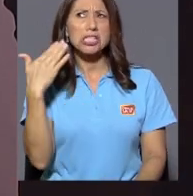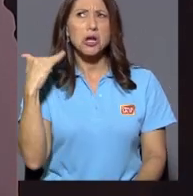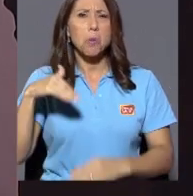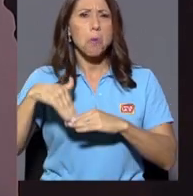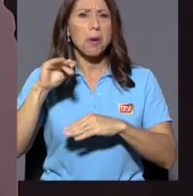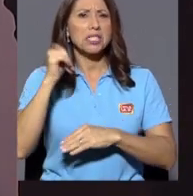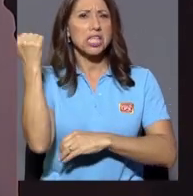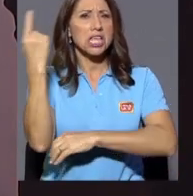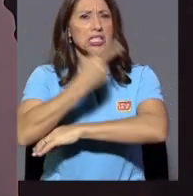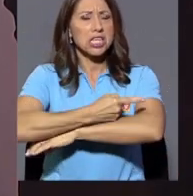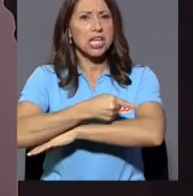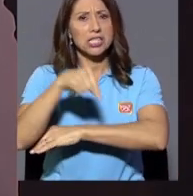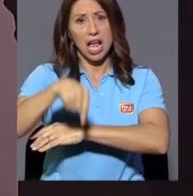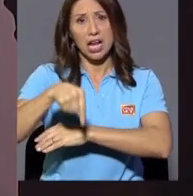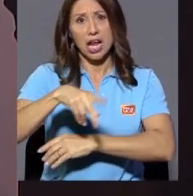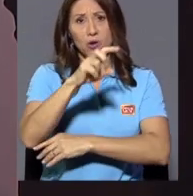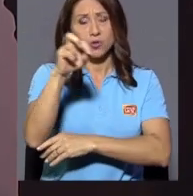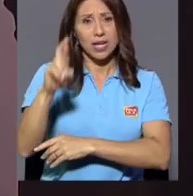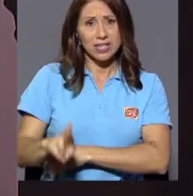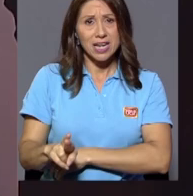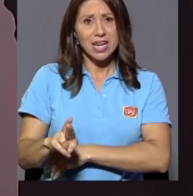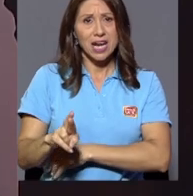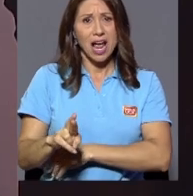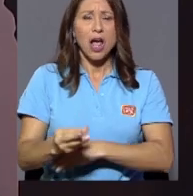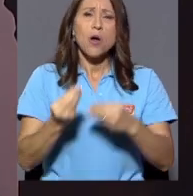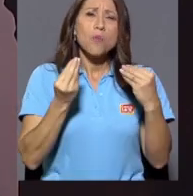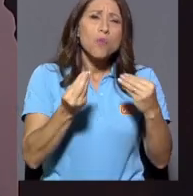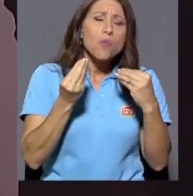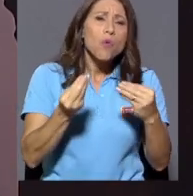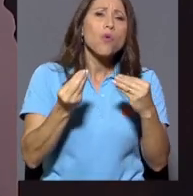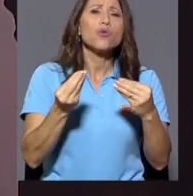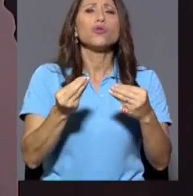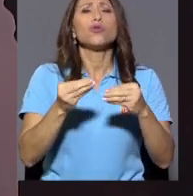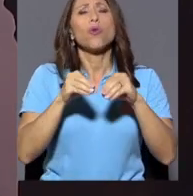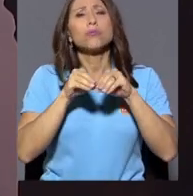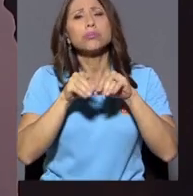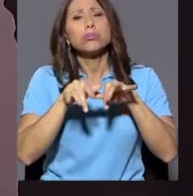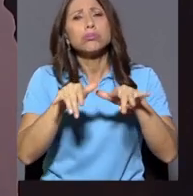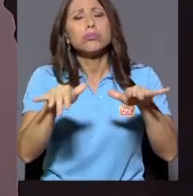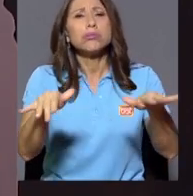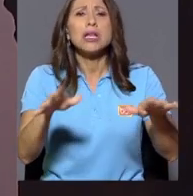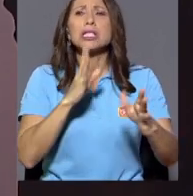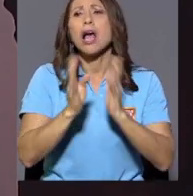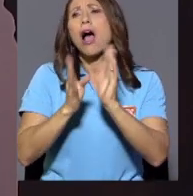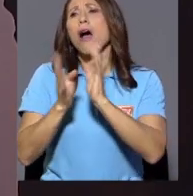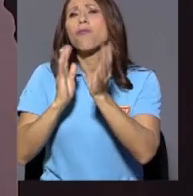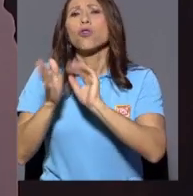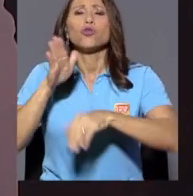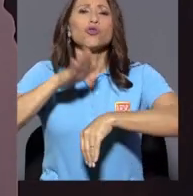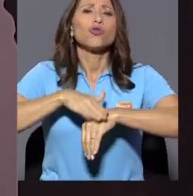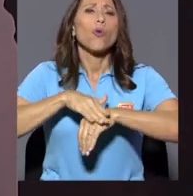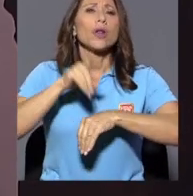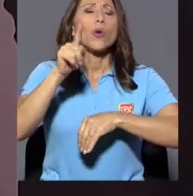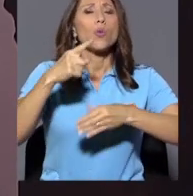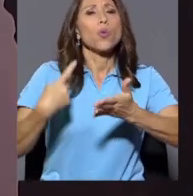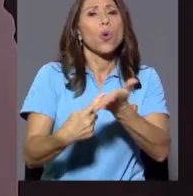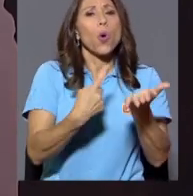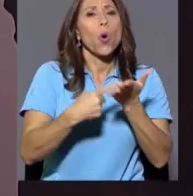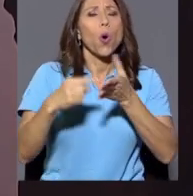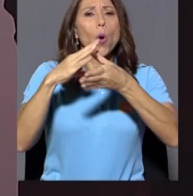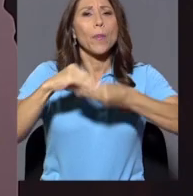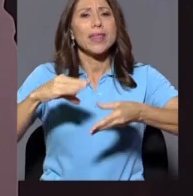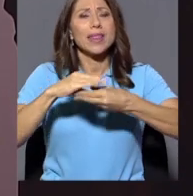más de 10 días acá en costa rica se atomizó mucho y se polarizó alrededor de un comentario que hizo y